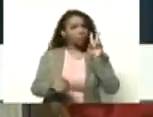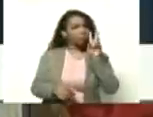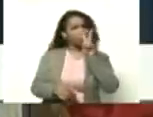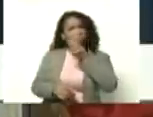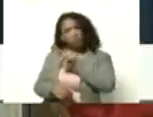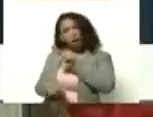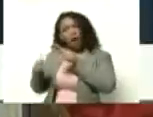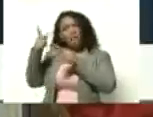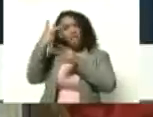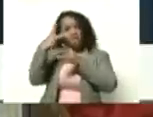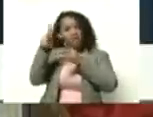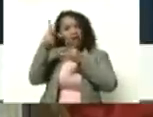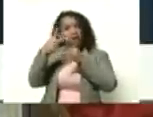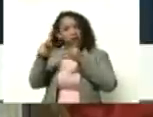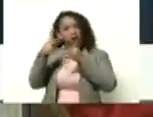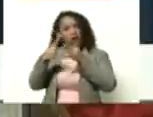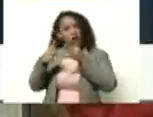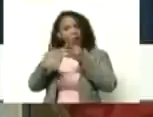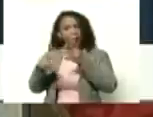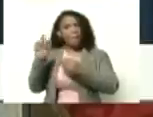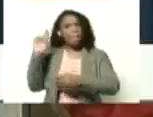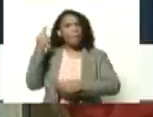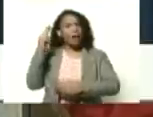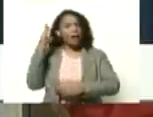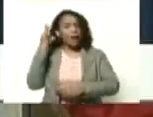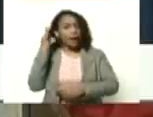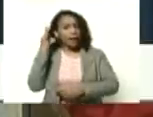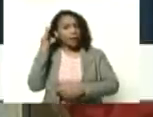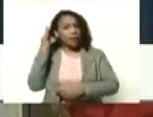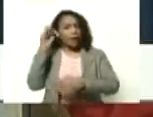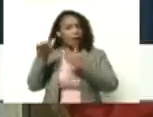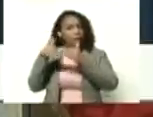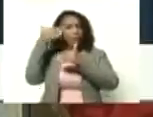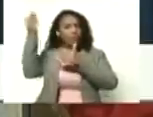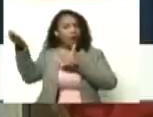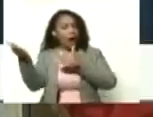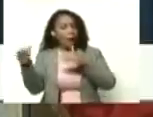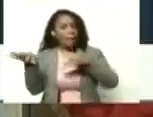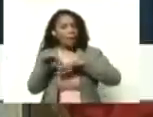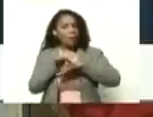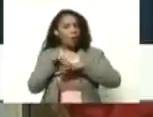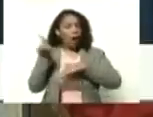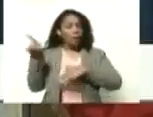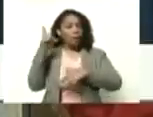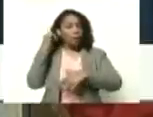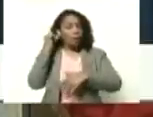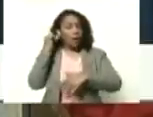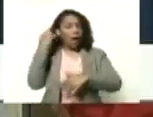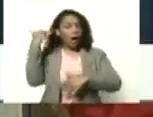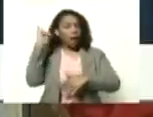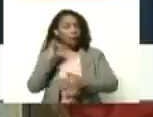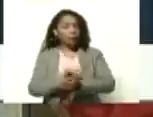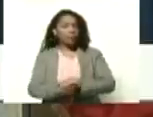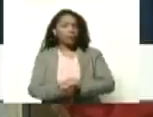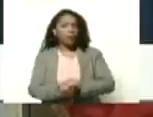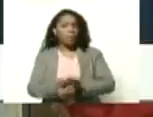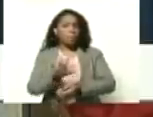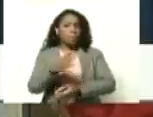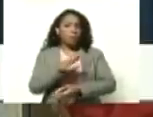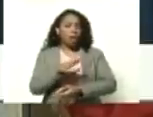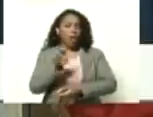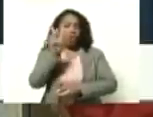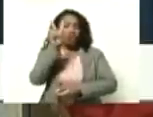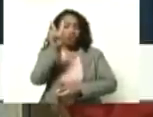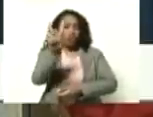varias parejas matrimoniales que ella pudiera tener al menos la de